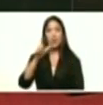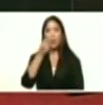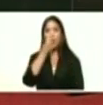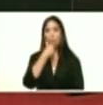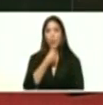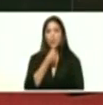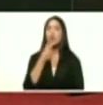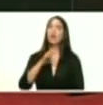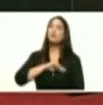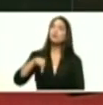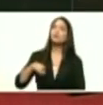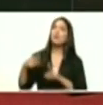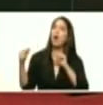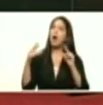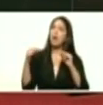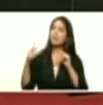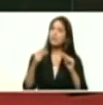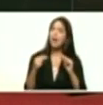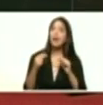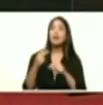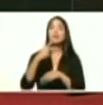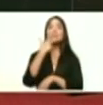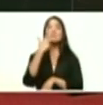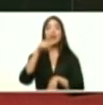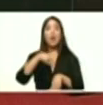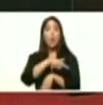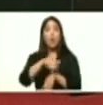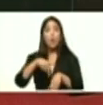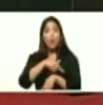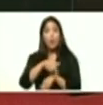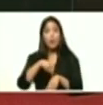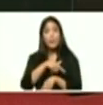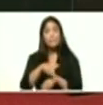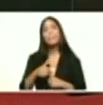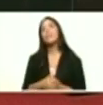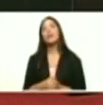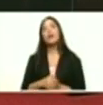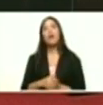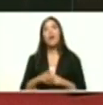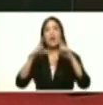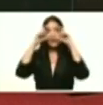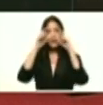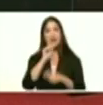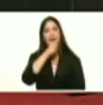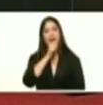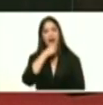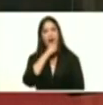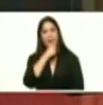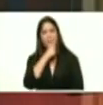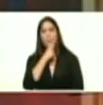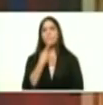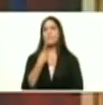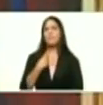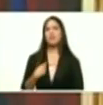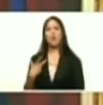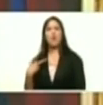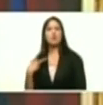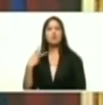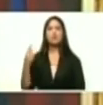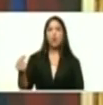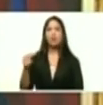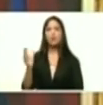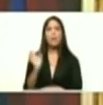yo me puse a hablar, y le dediqué tres horas, fue el día que Ramos Alup, y la asamblea de Cuburguesa, me negó el decreto de